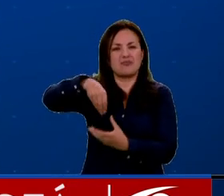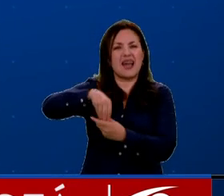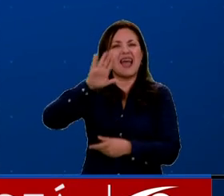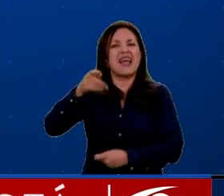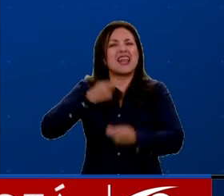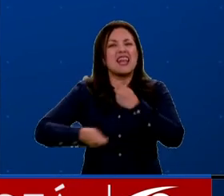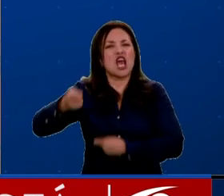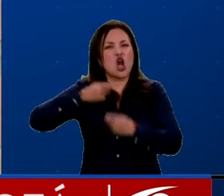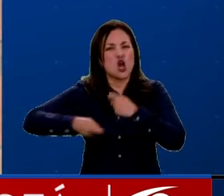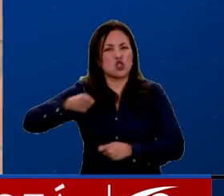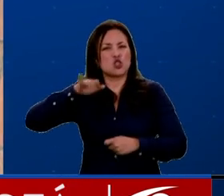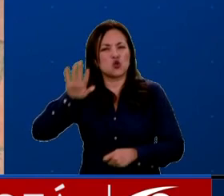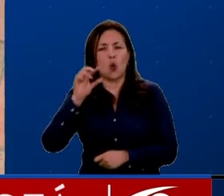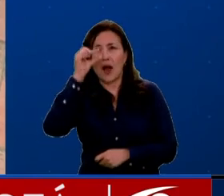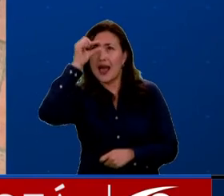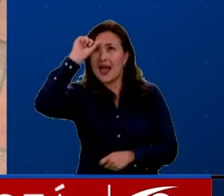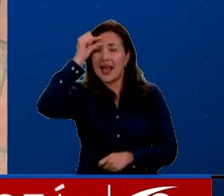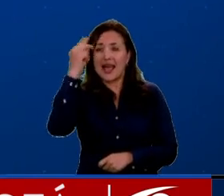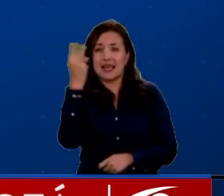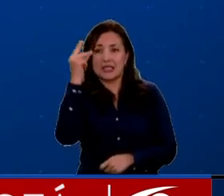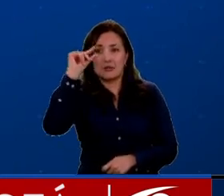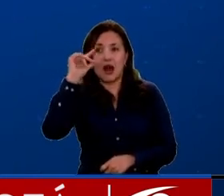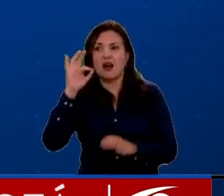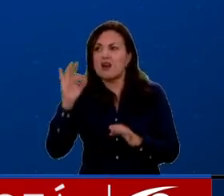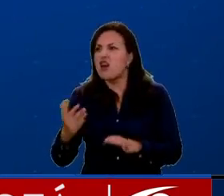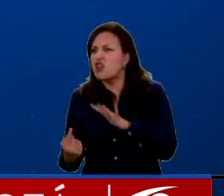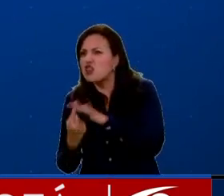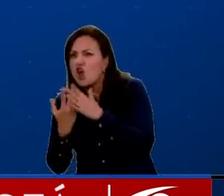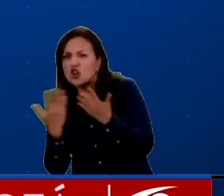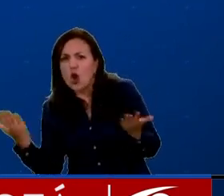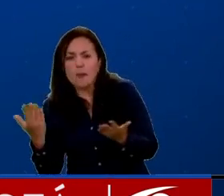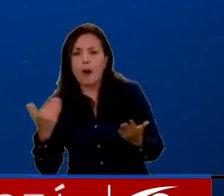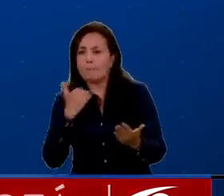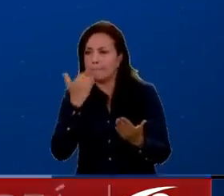de Esmeraldas. Hasta el momento se desconoce el origen y el objetivo de los explosivos.